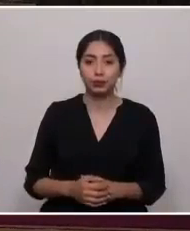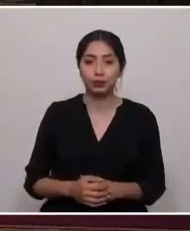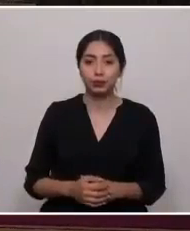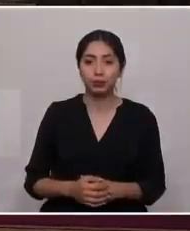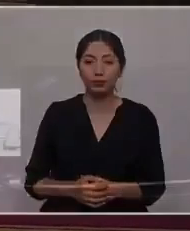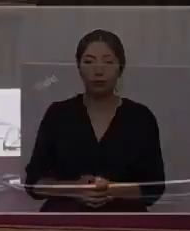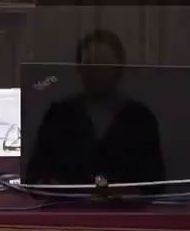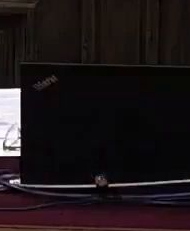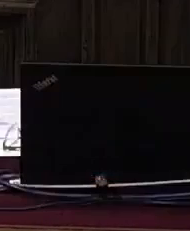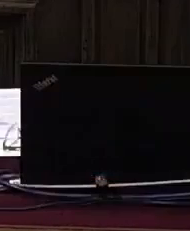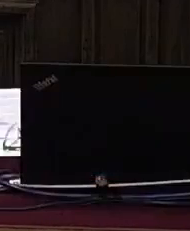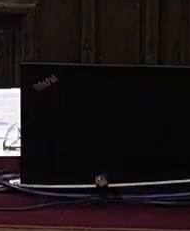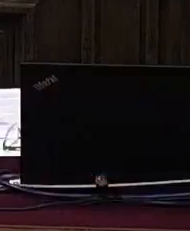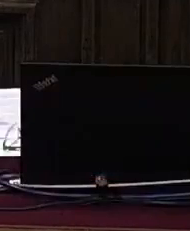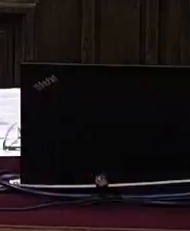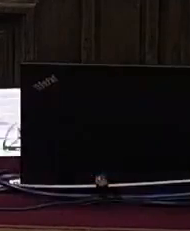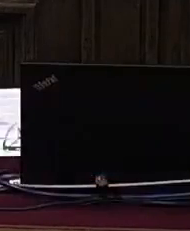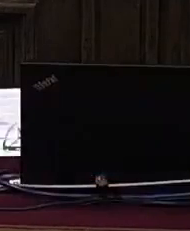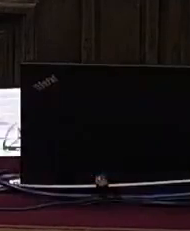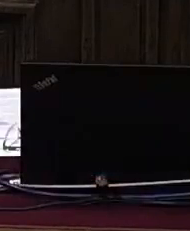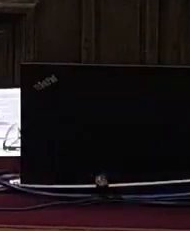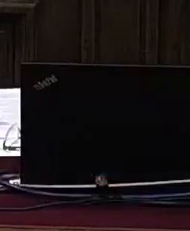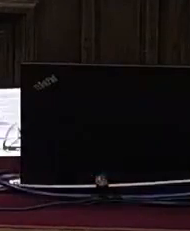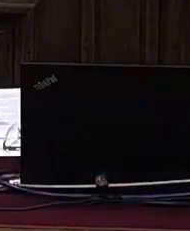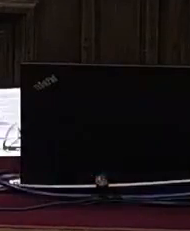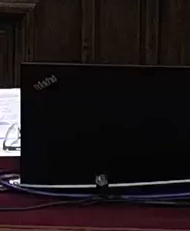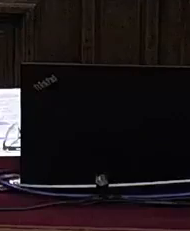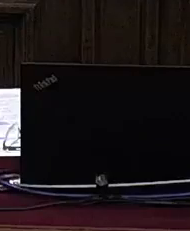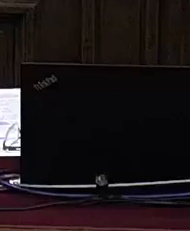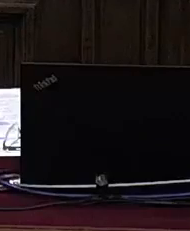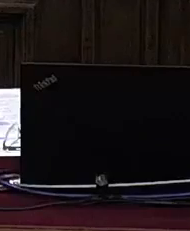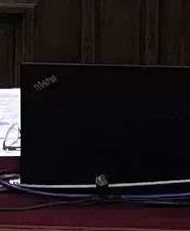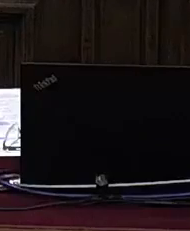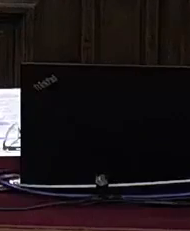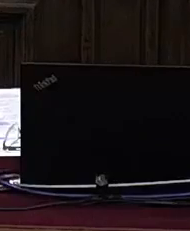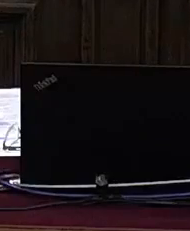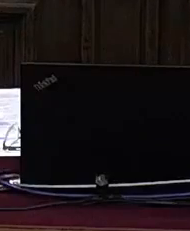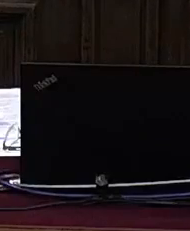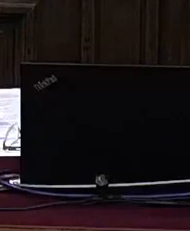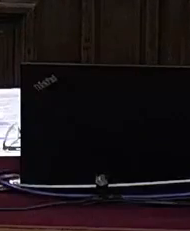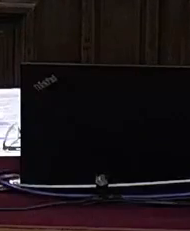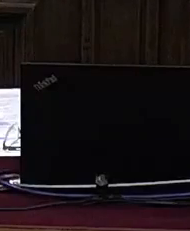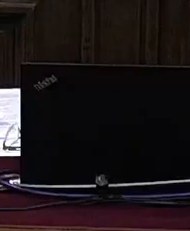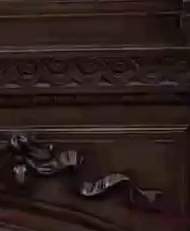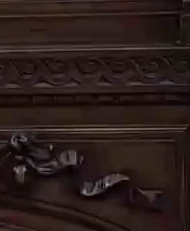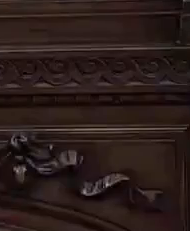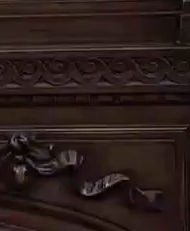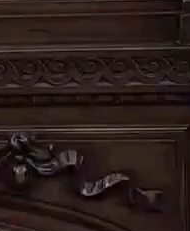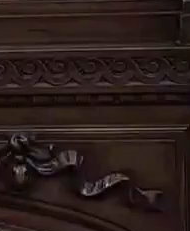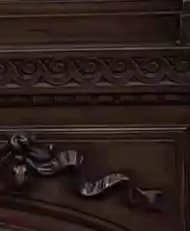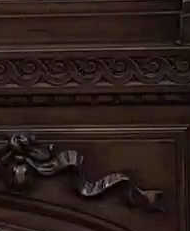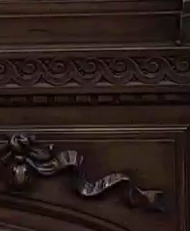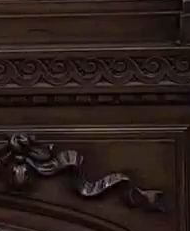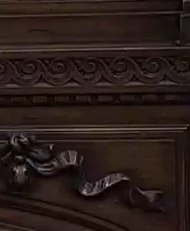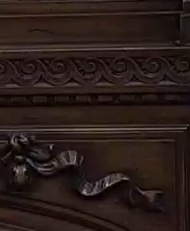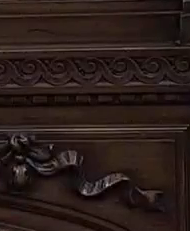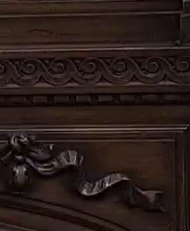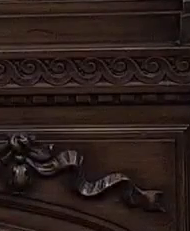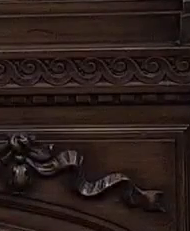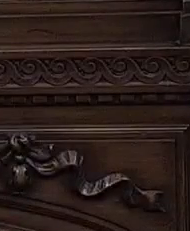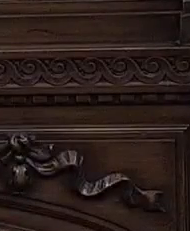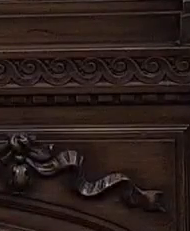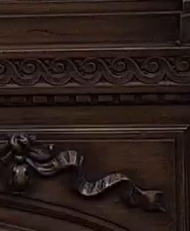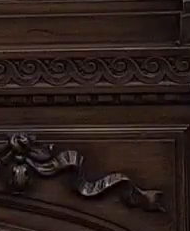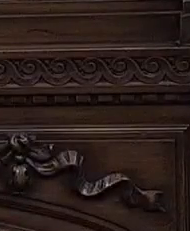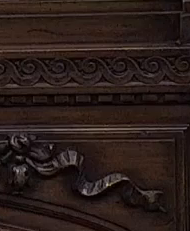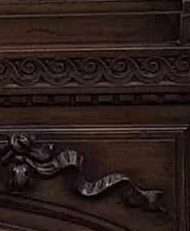primero saludar a todas y todos los convencionales constituyentes saludar a todas las personas que no están mirando por las diversas plataformas soy nacido y